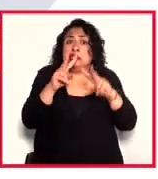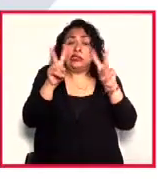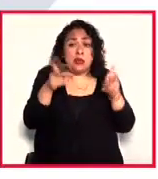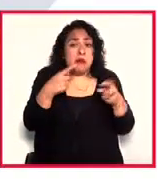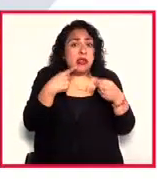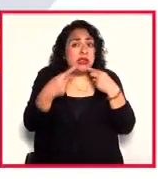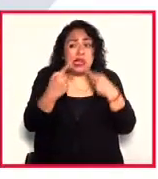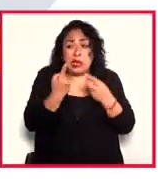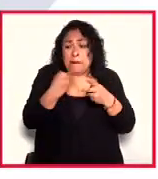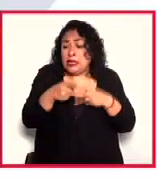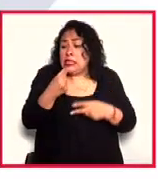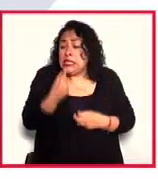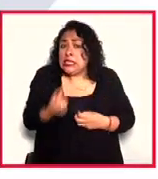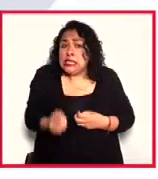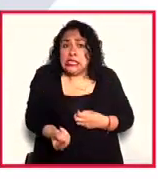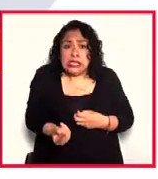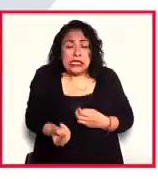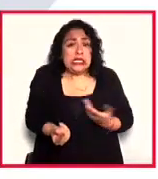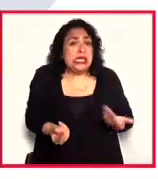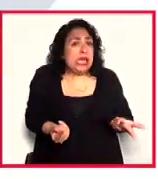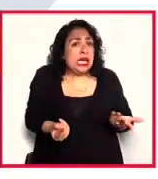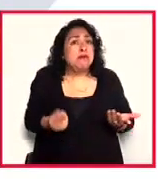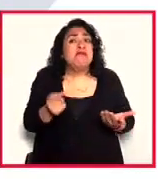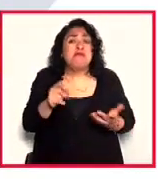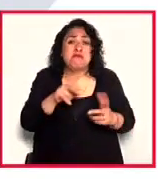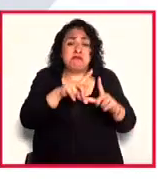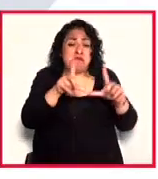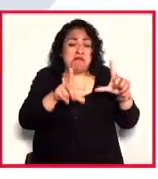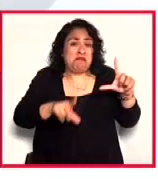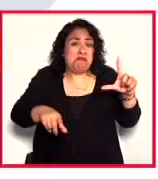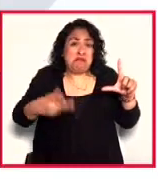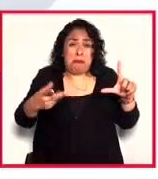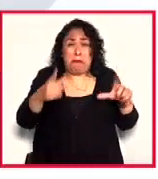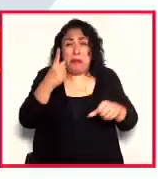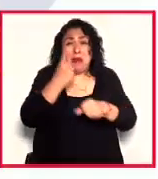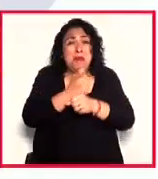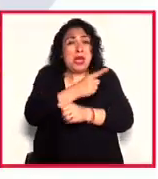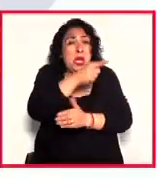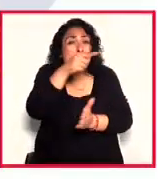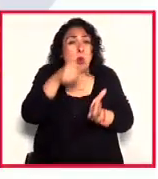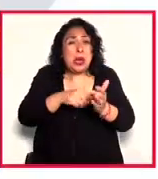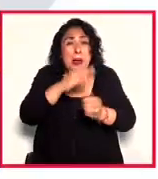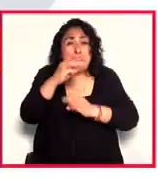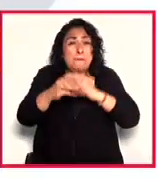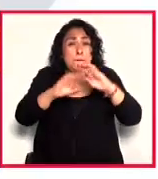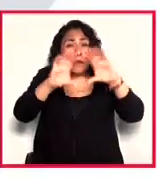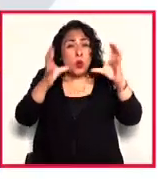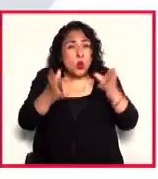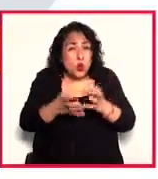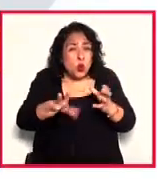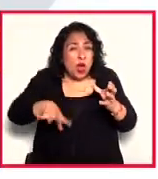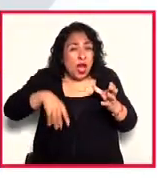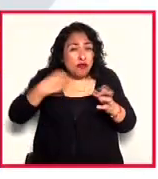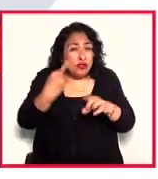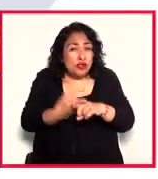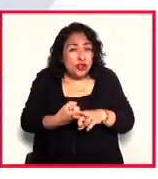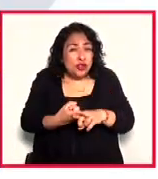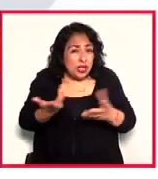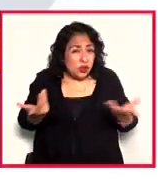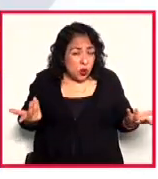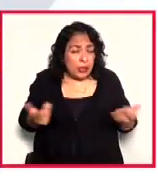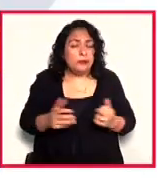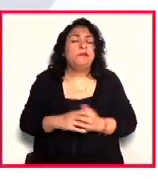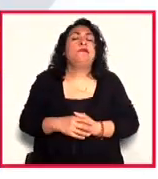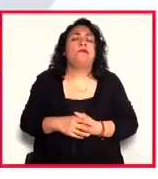desde la infancia, más aún en un país como el nuestro que ocupa el primer lugar a nivel mundial en esta clase de delitos. Quisiéramos que